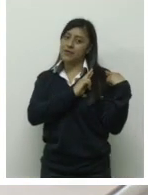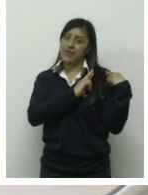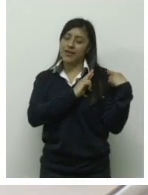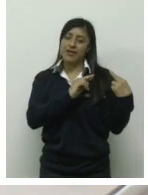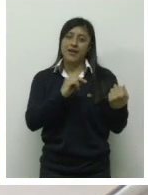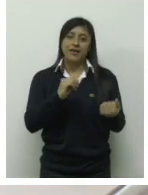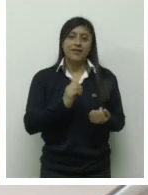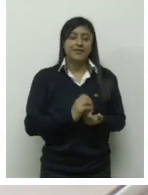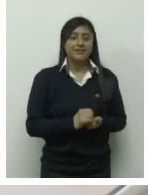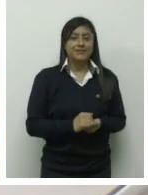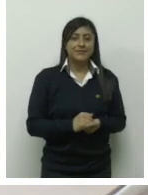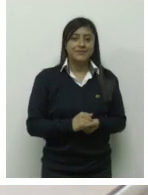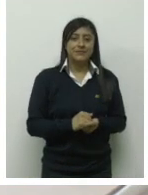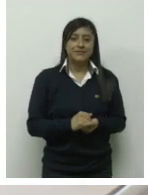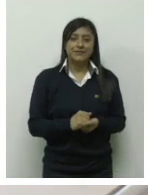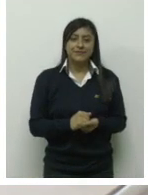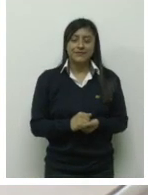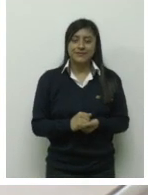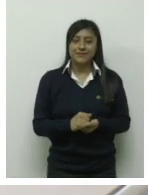responsabilidad